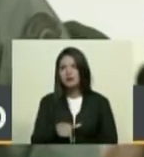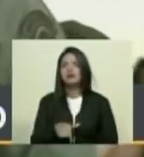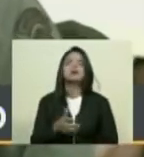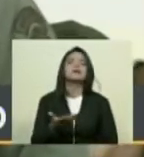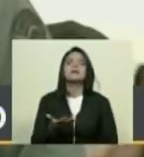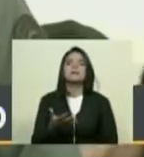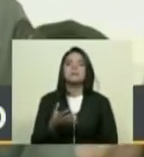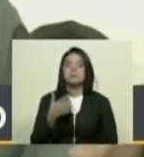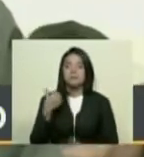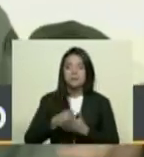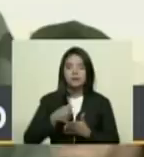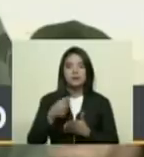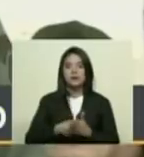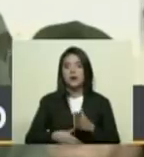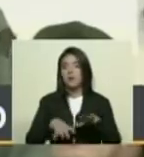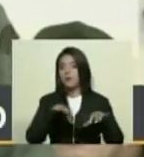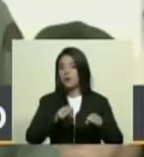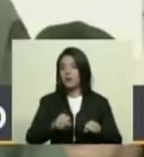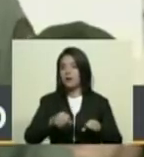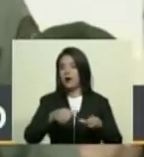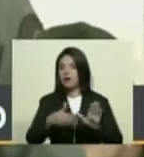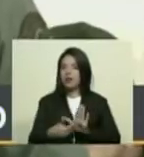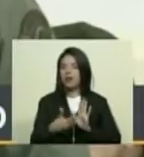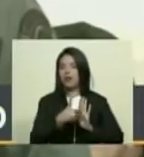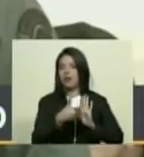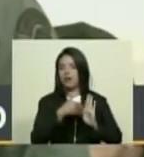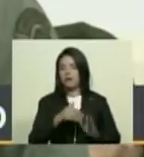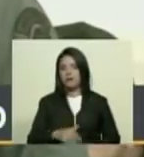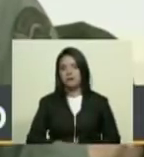grandes acechanzas por parte del Imperio norteamericano.